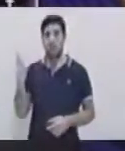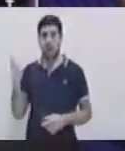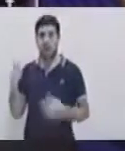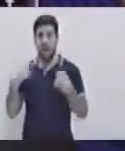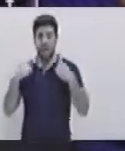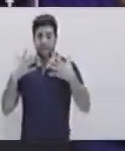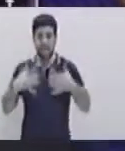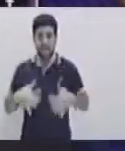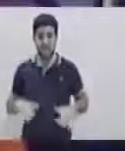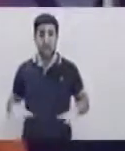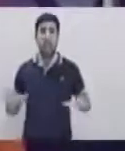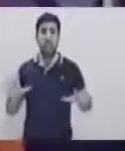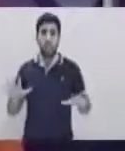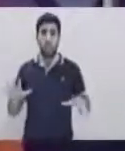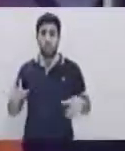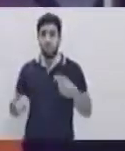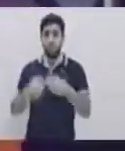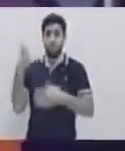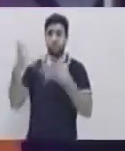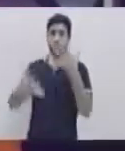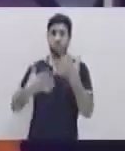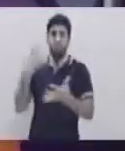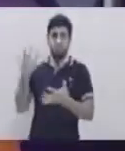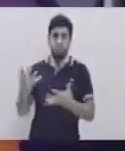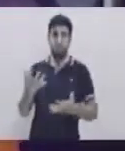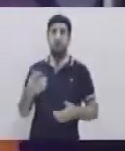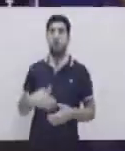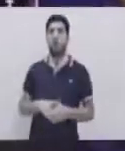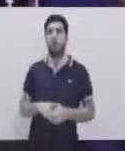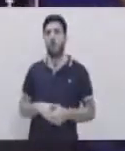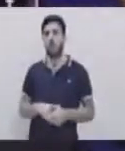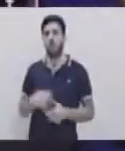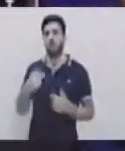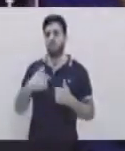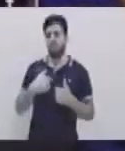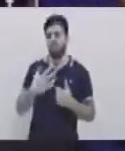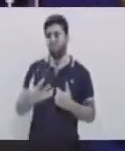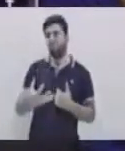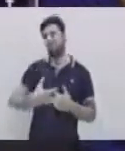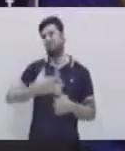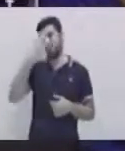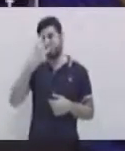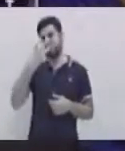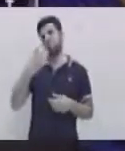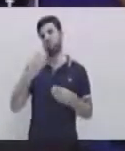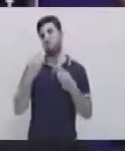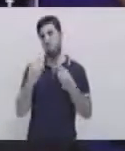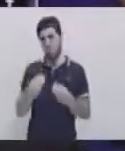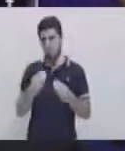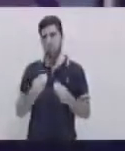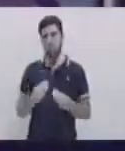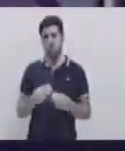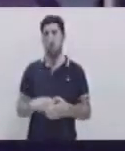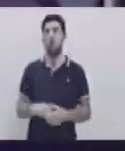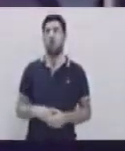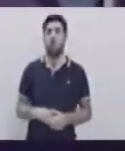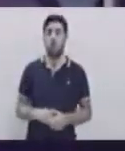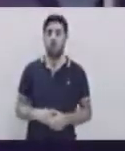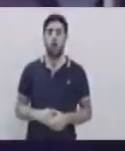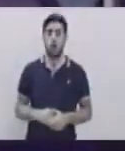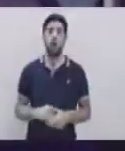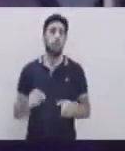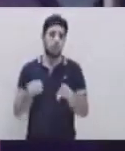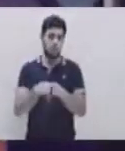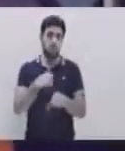tomó su vestido favorito y se lo puso. Por eso la molestó muchísimo. Una cara de molestia